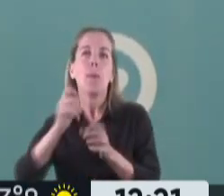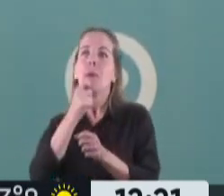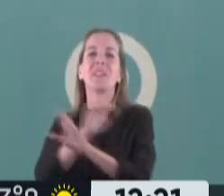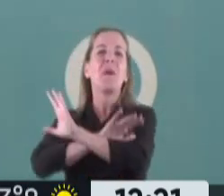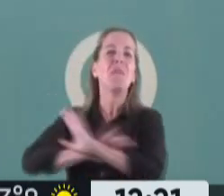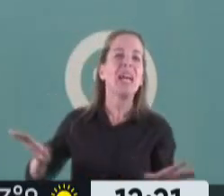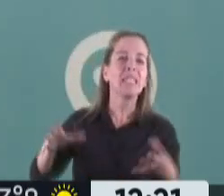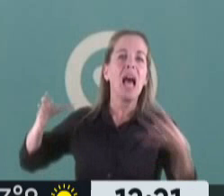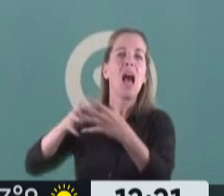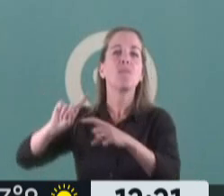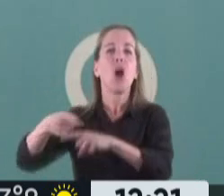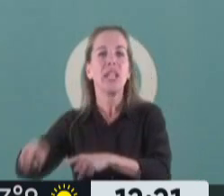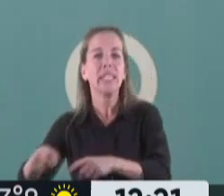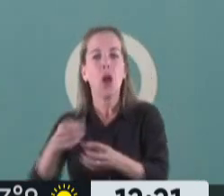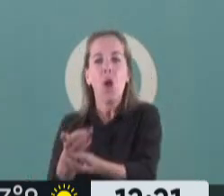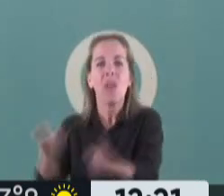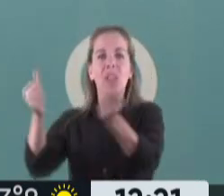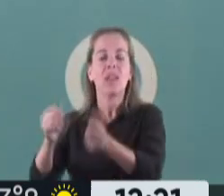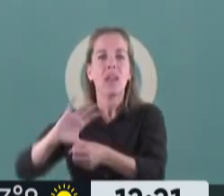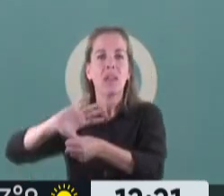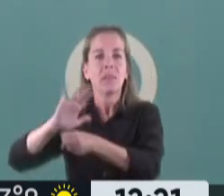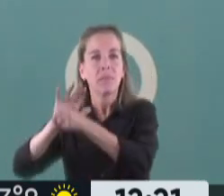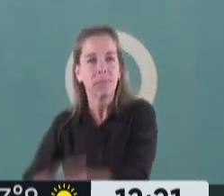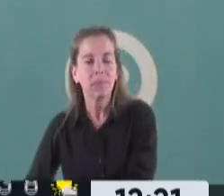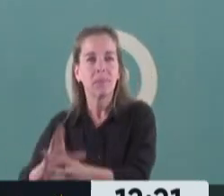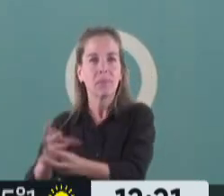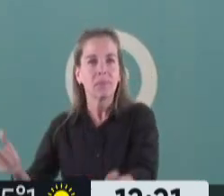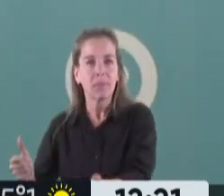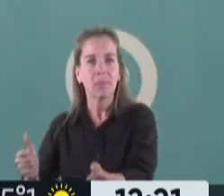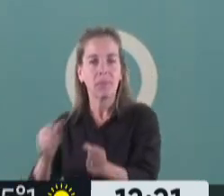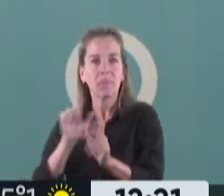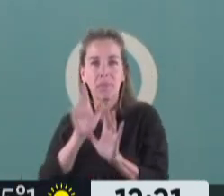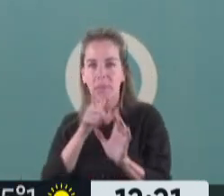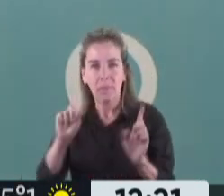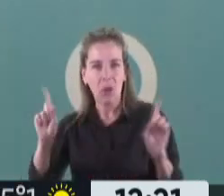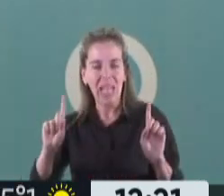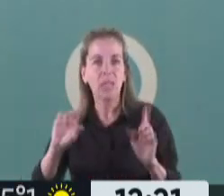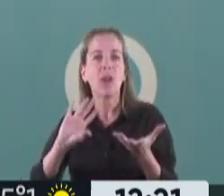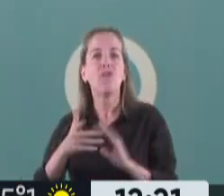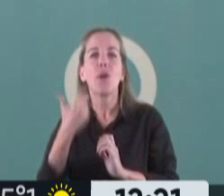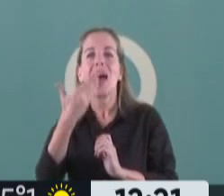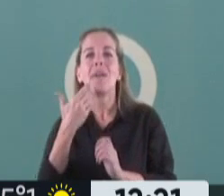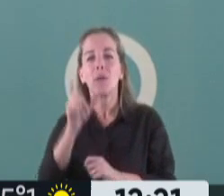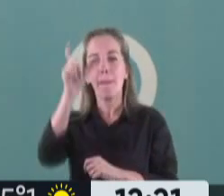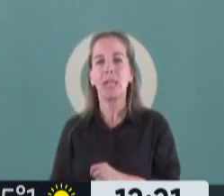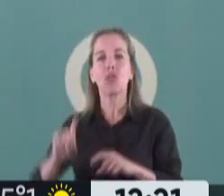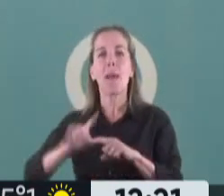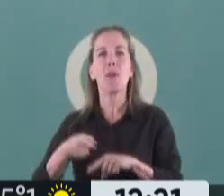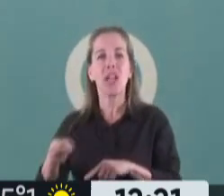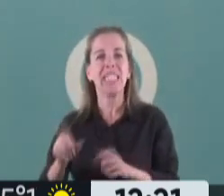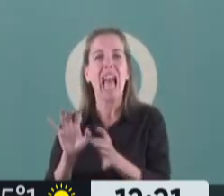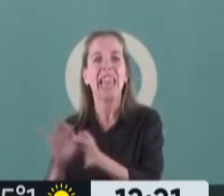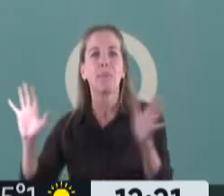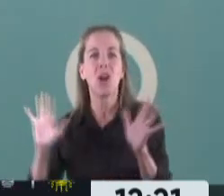política, hacer desaparecer una fuerza política, no me parece que sea en el lenguaje de un político que se precia de ser demócrata. En